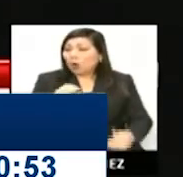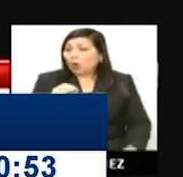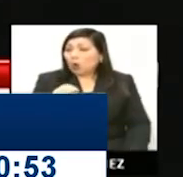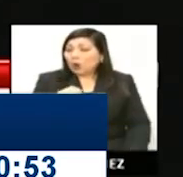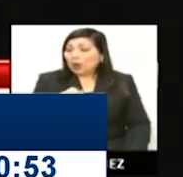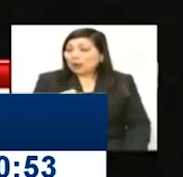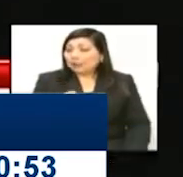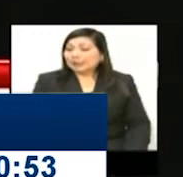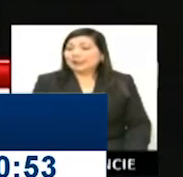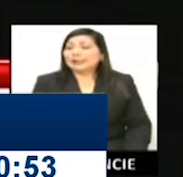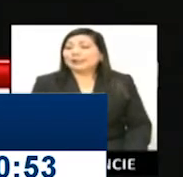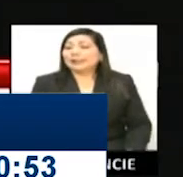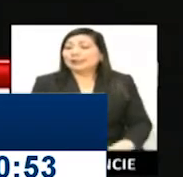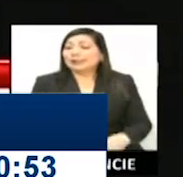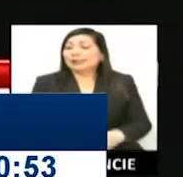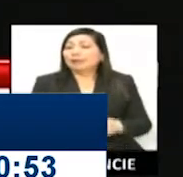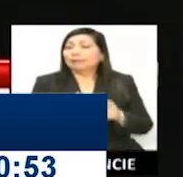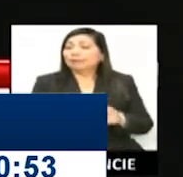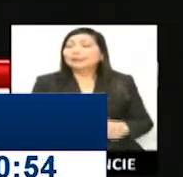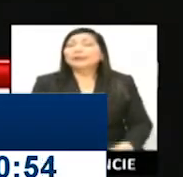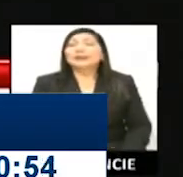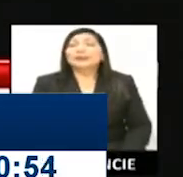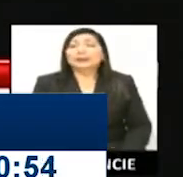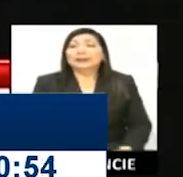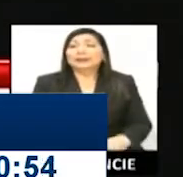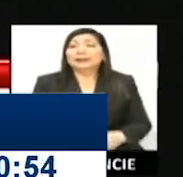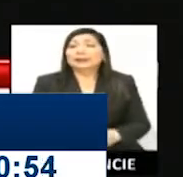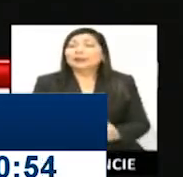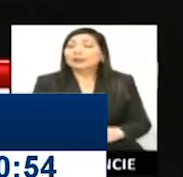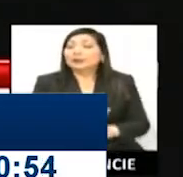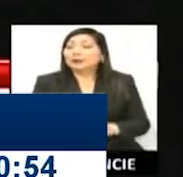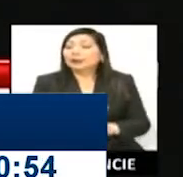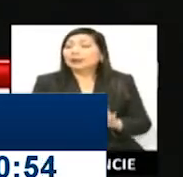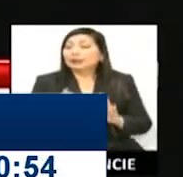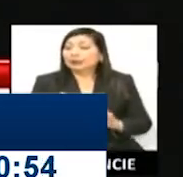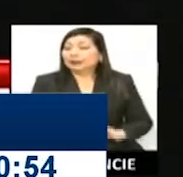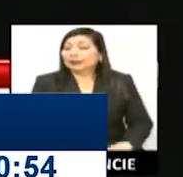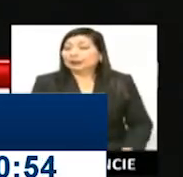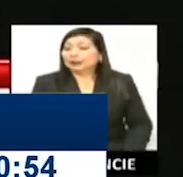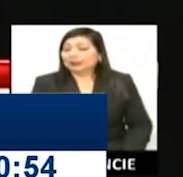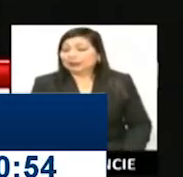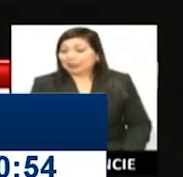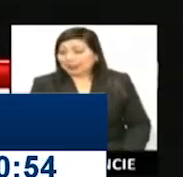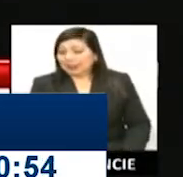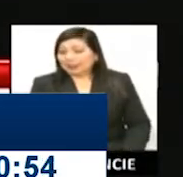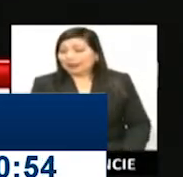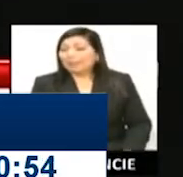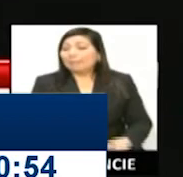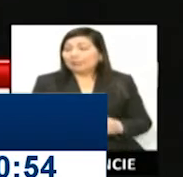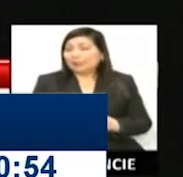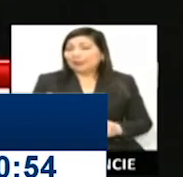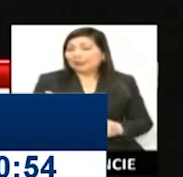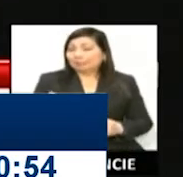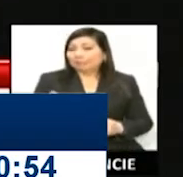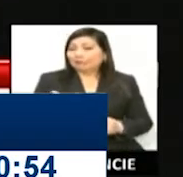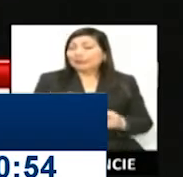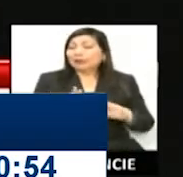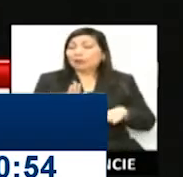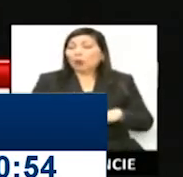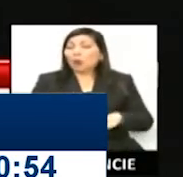Sucursal del Perú y al consorcio supervisor Centro de Convenciones, conformado por CECEL y PENEARC, como terceros civiles